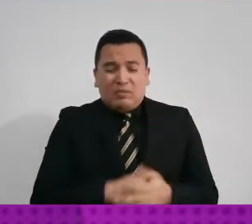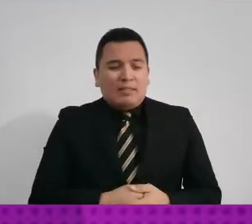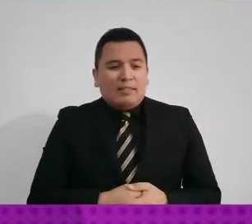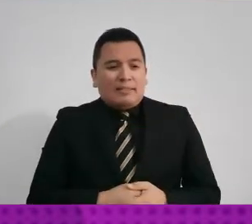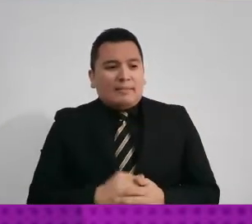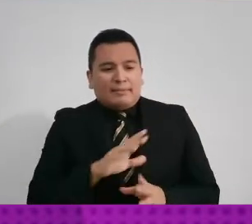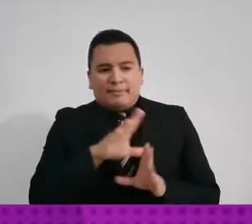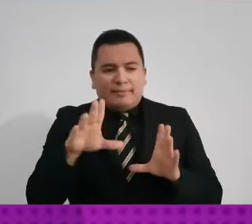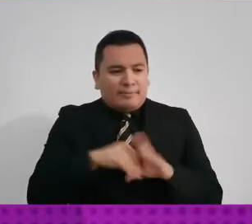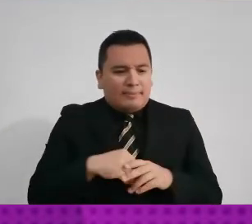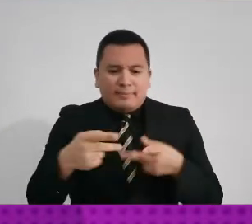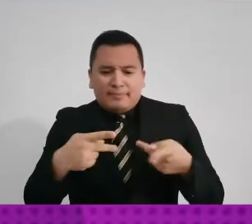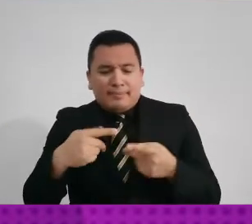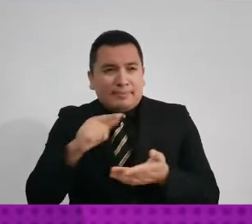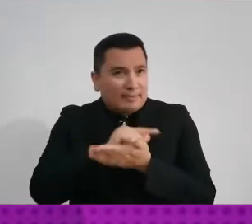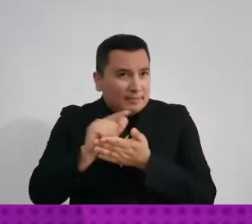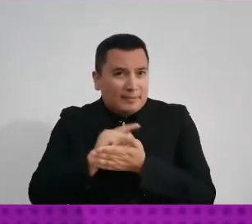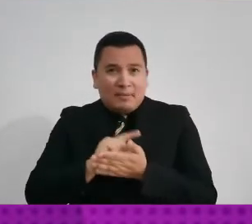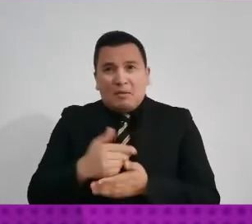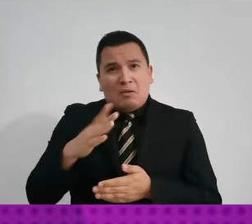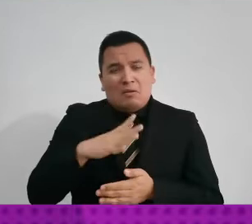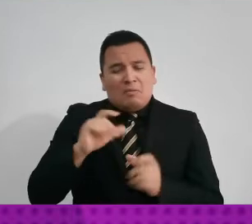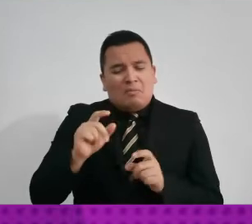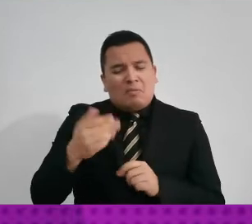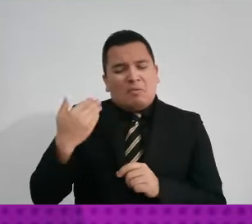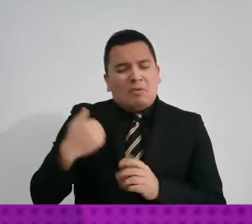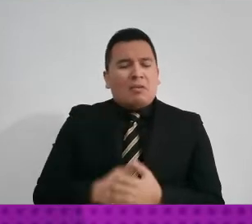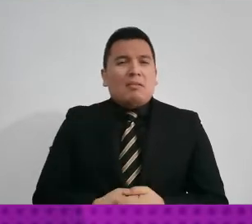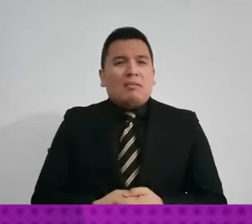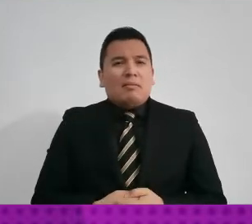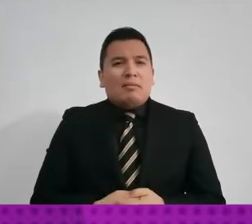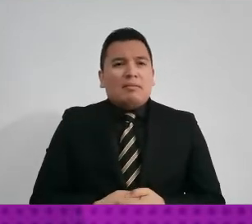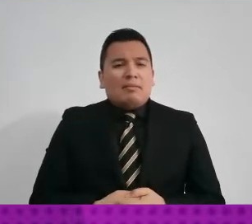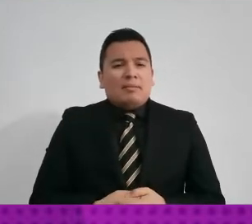todas las medidas de seguridad sanitaria como ya se tuvieron y fueron